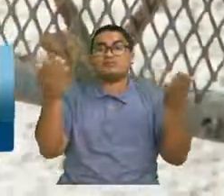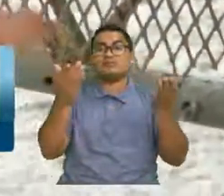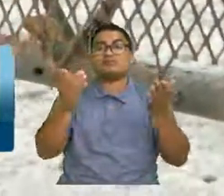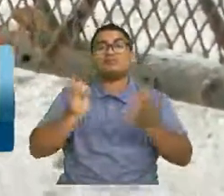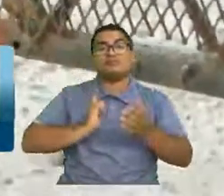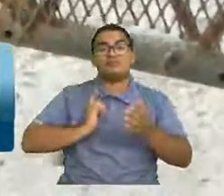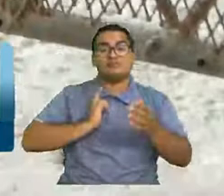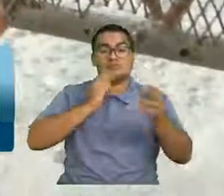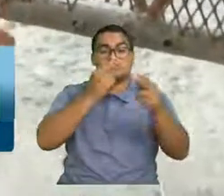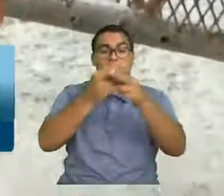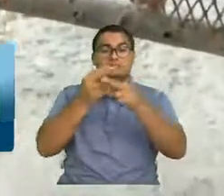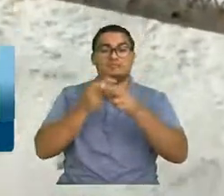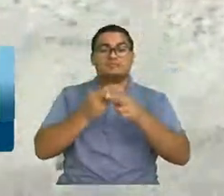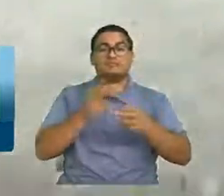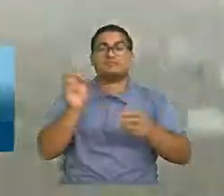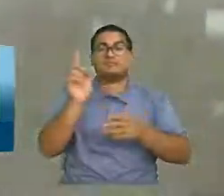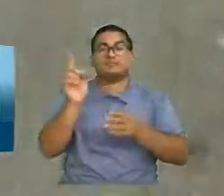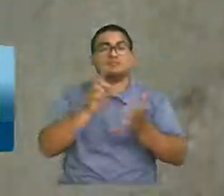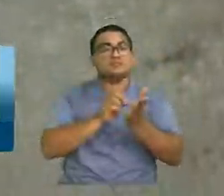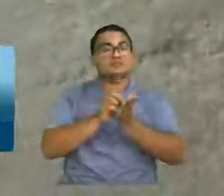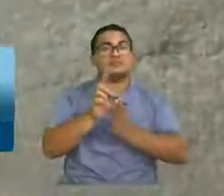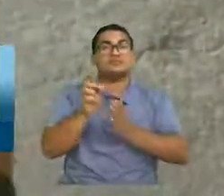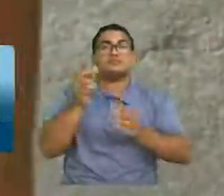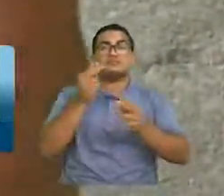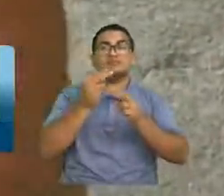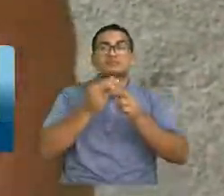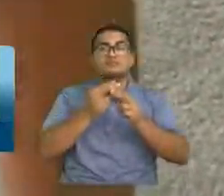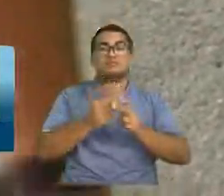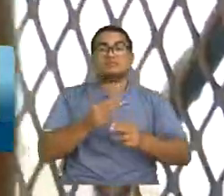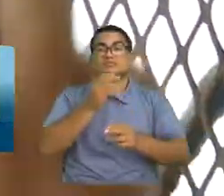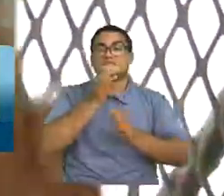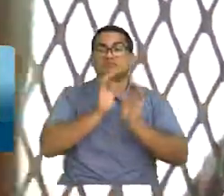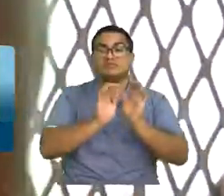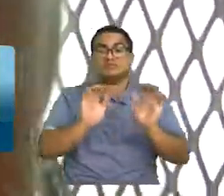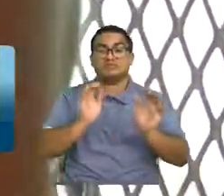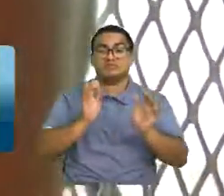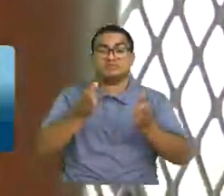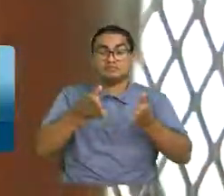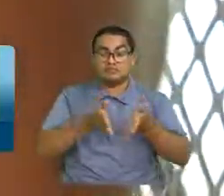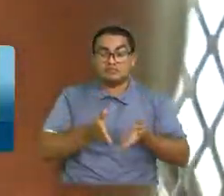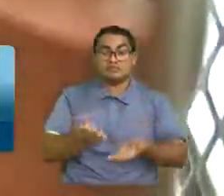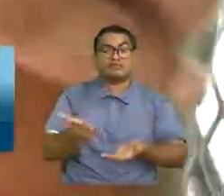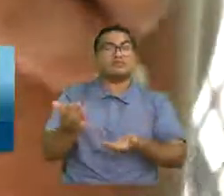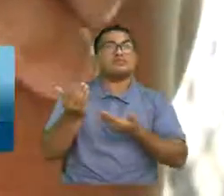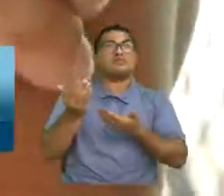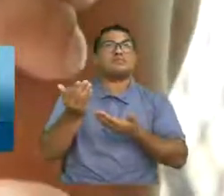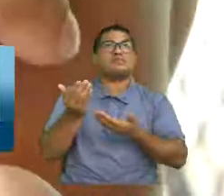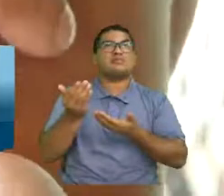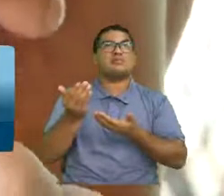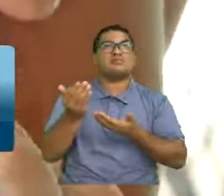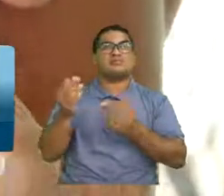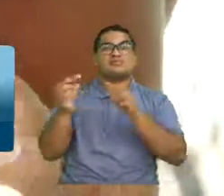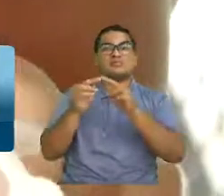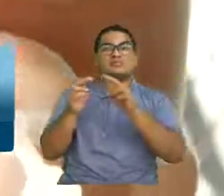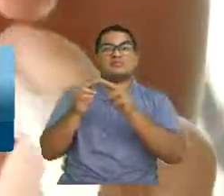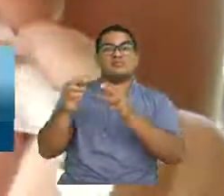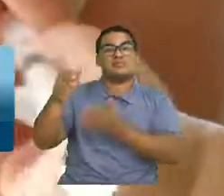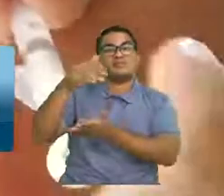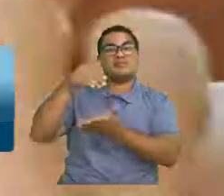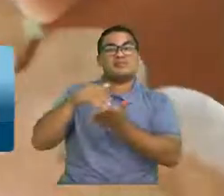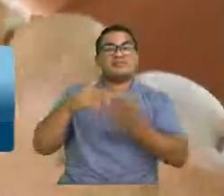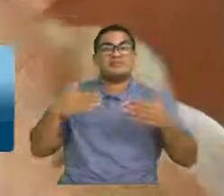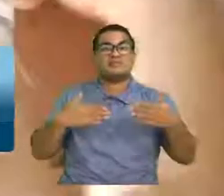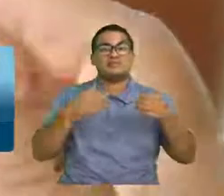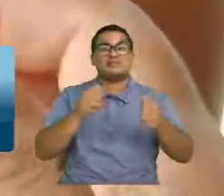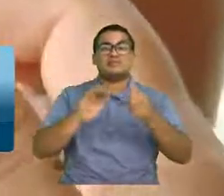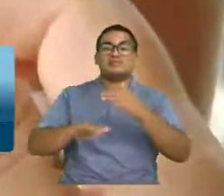censo, lo que es, ahí se ingresan todos los niños desde su nacimiento, desde el primer contacto con el centro de salud, y de esta manera